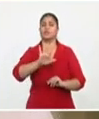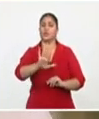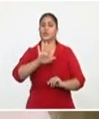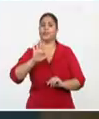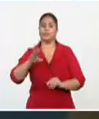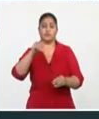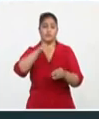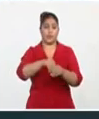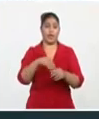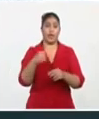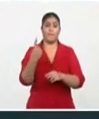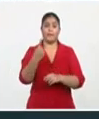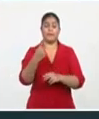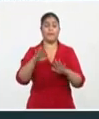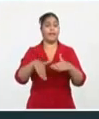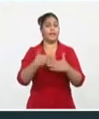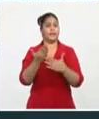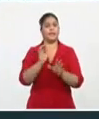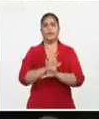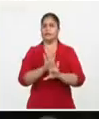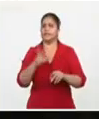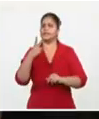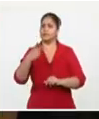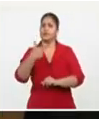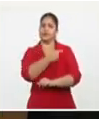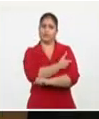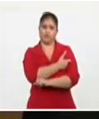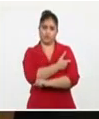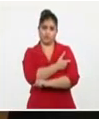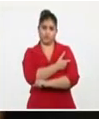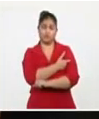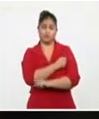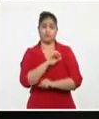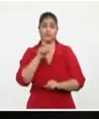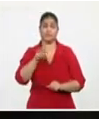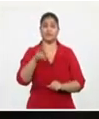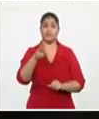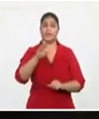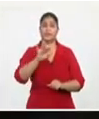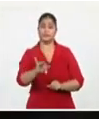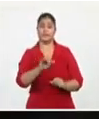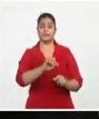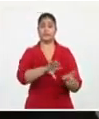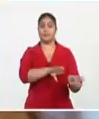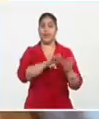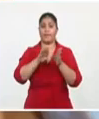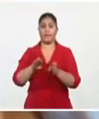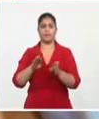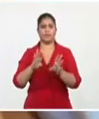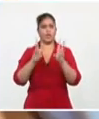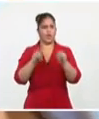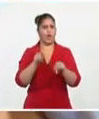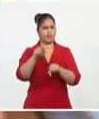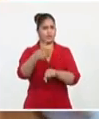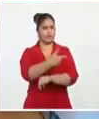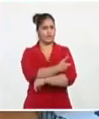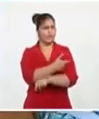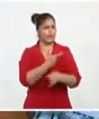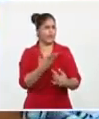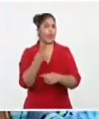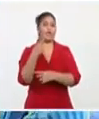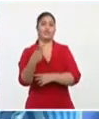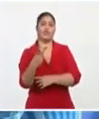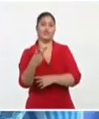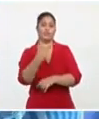el primer día, ya tienen aplicada la segunda dosis, 127. ¿Cuántas dosis se ha puesto? Dos. ¿Qué le ha sentido después